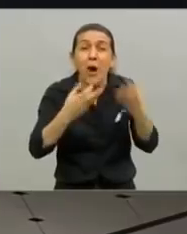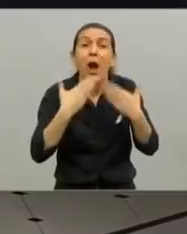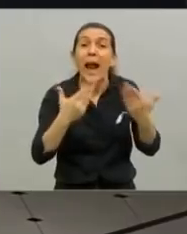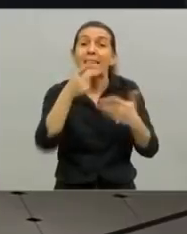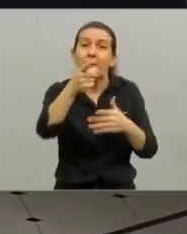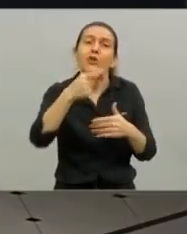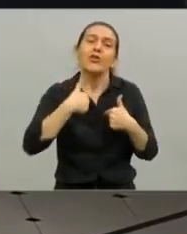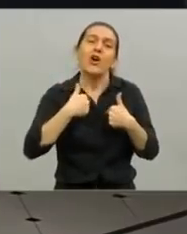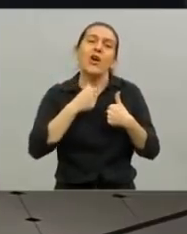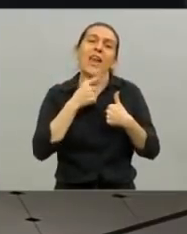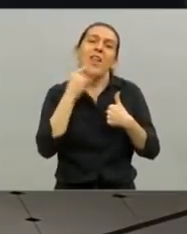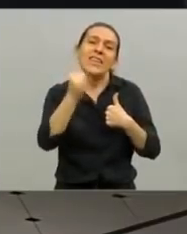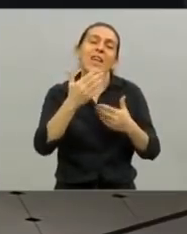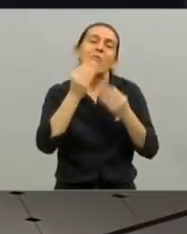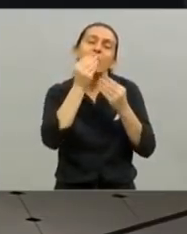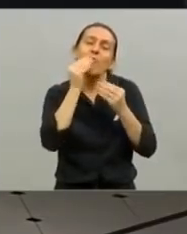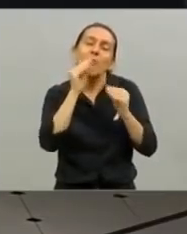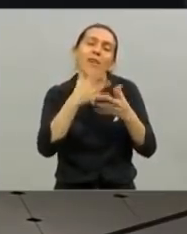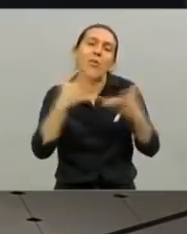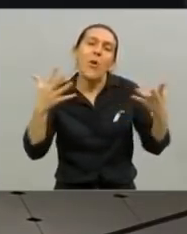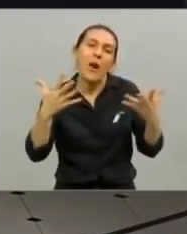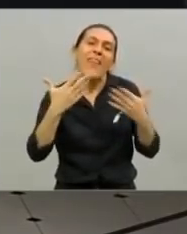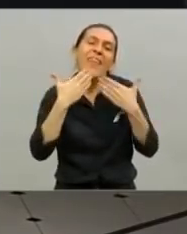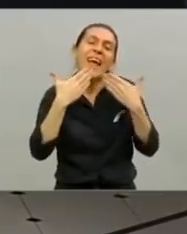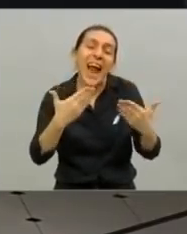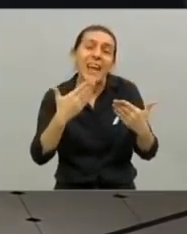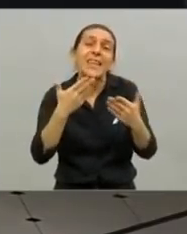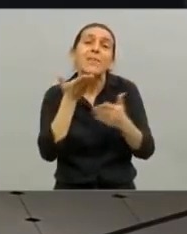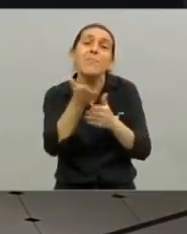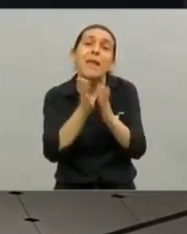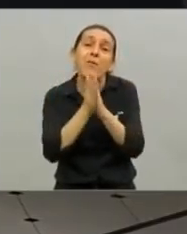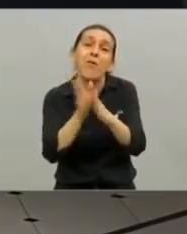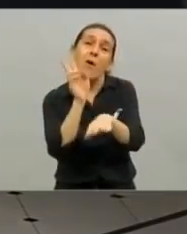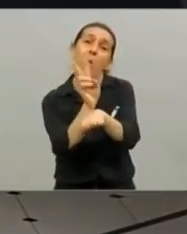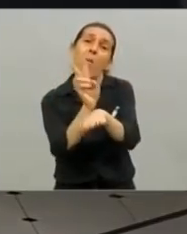quería saludar y mandarte un beso muy grande y pedirte que te cuides mucho.